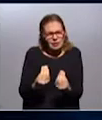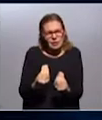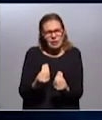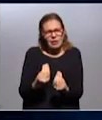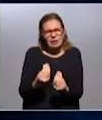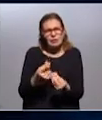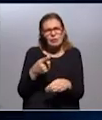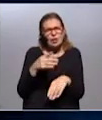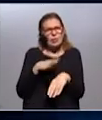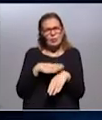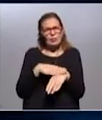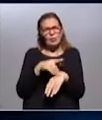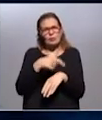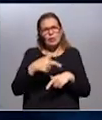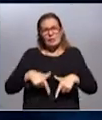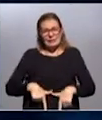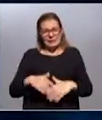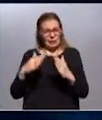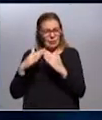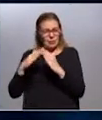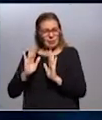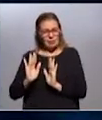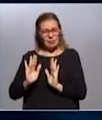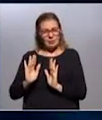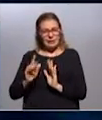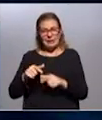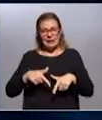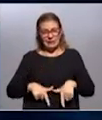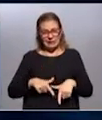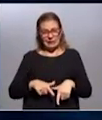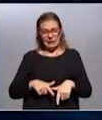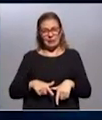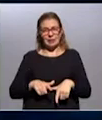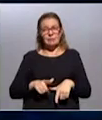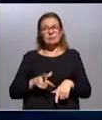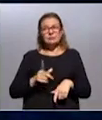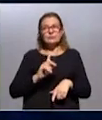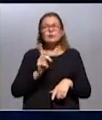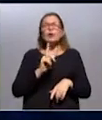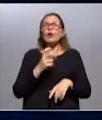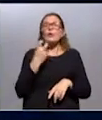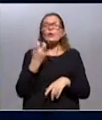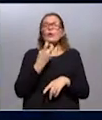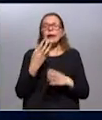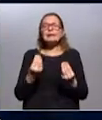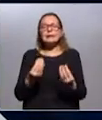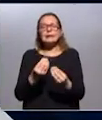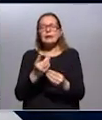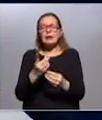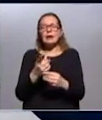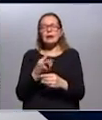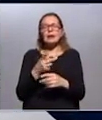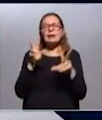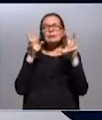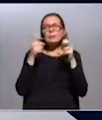corresponde al ministerio vivienda y a la intendencia a la intendencia no no pero no es el tema de la tierra pilar el